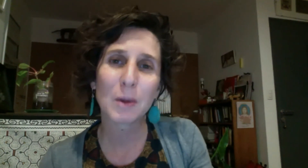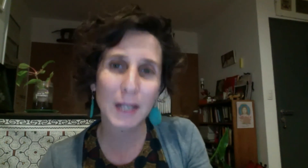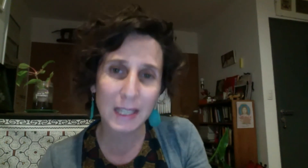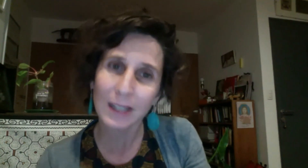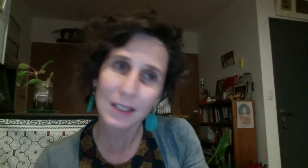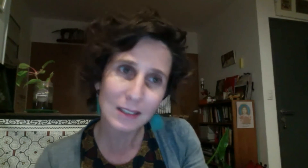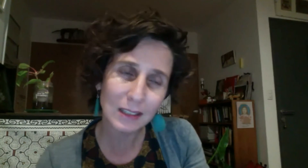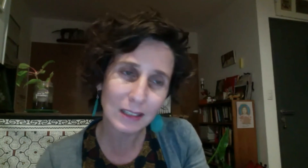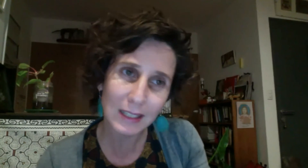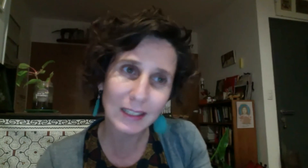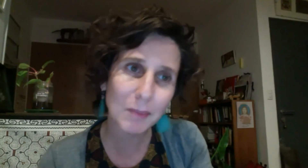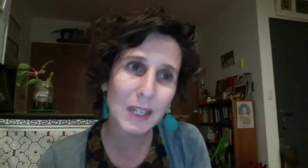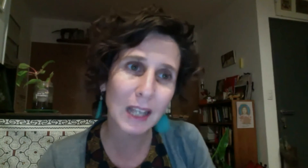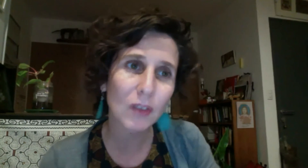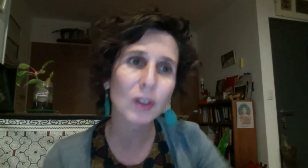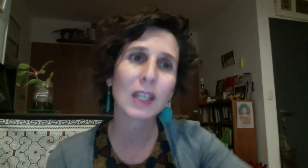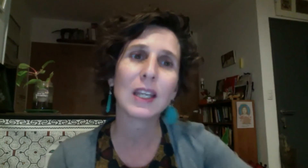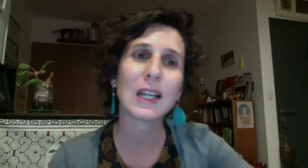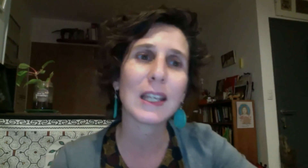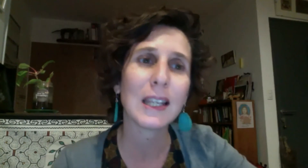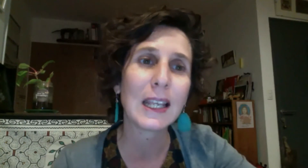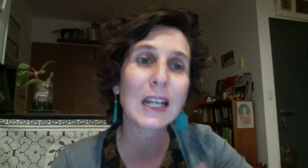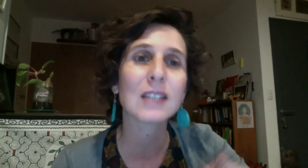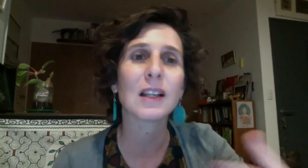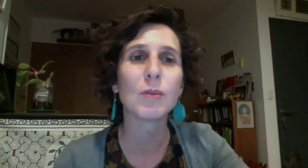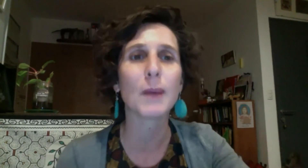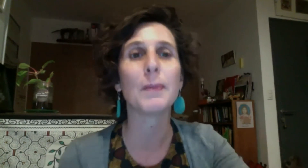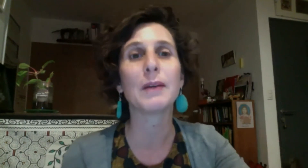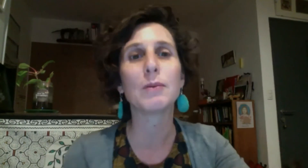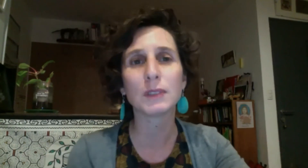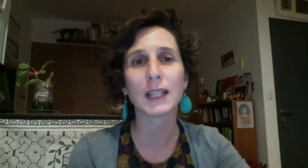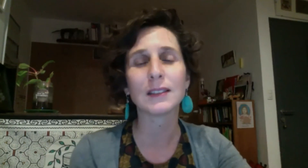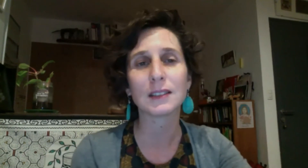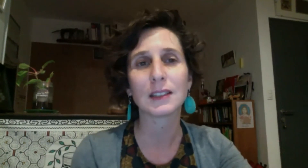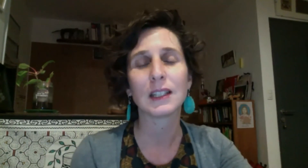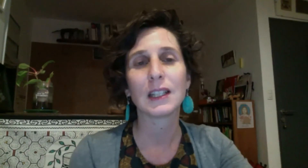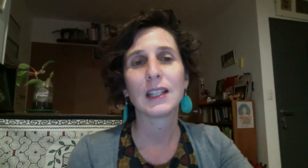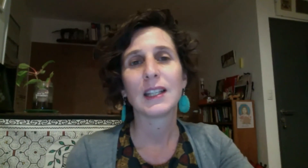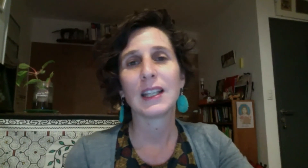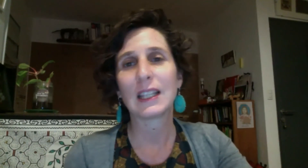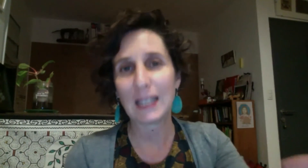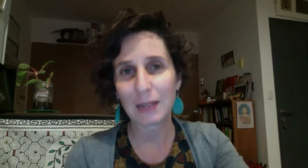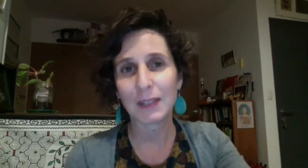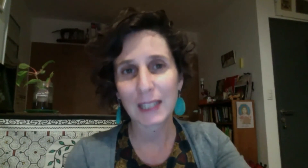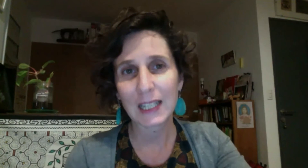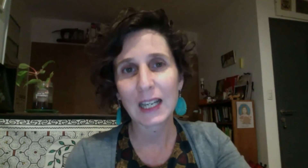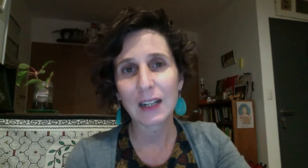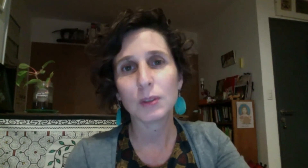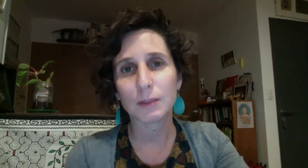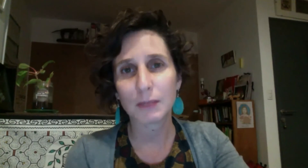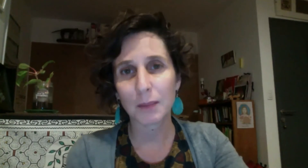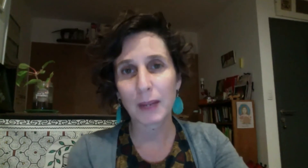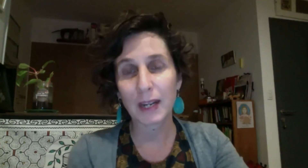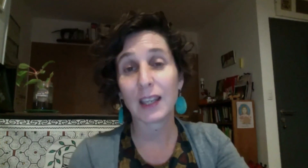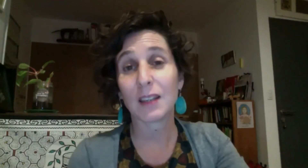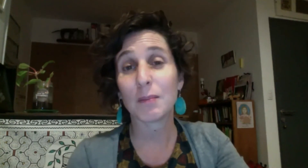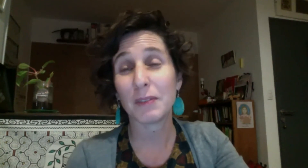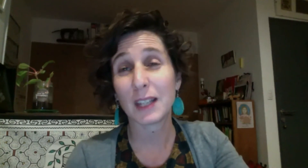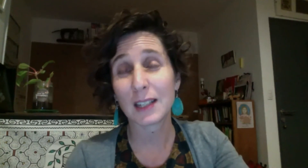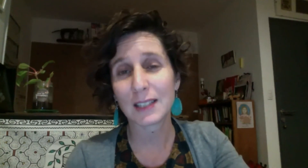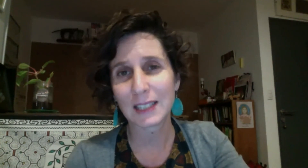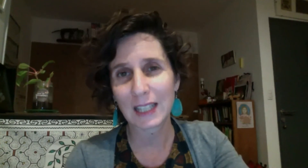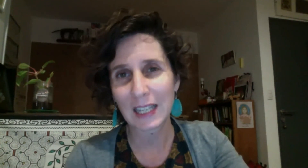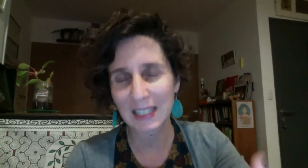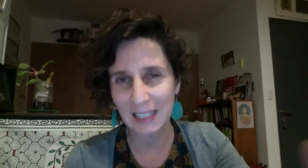Y ahora ya casi, ya terminando, quería leerles algunas preguntas del material justamente para